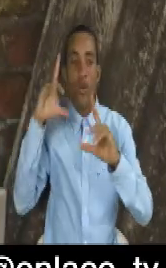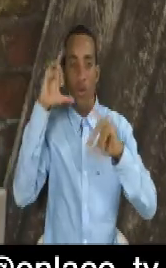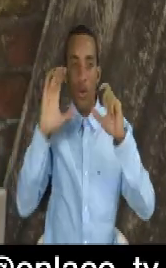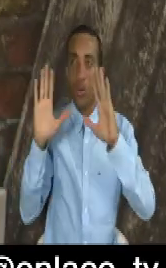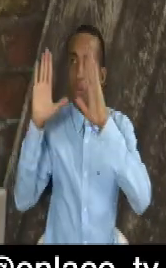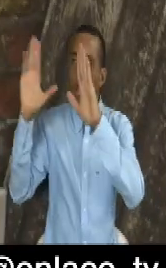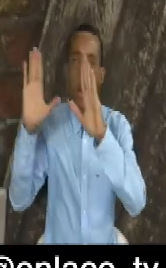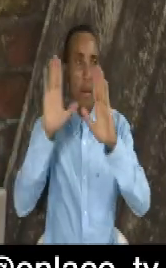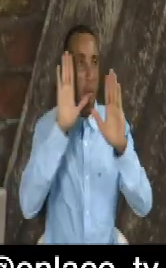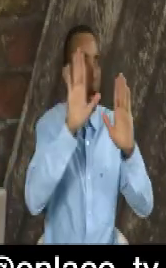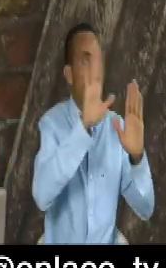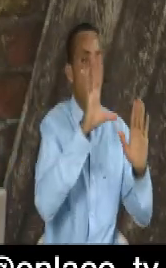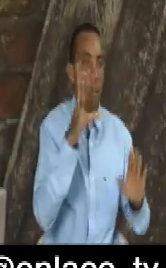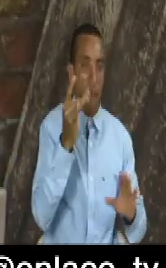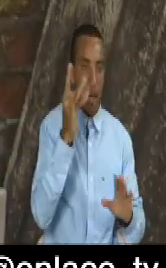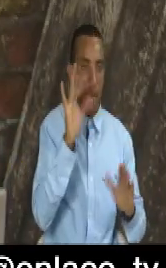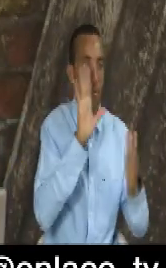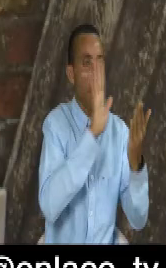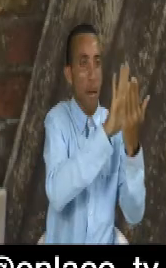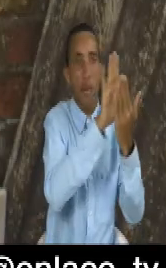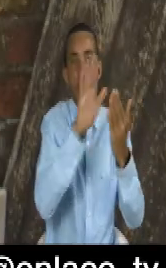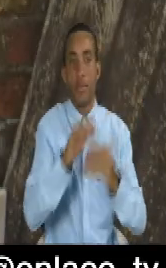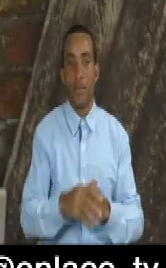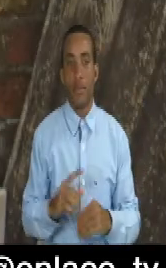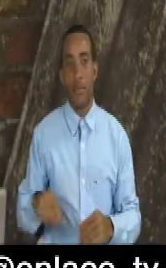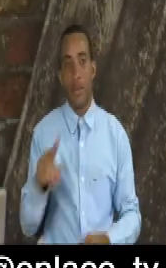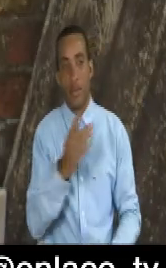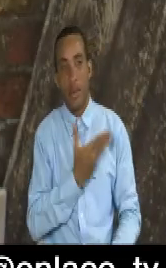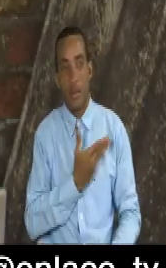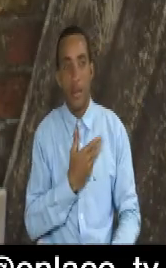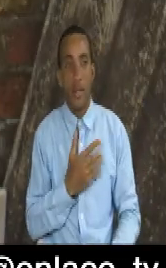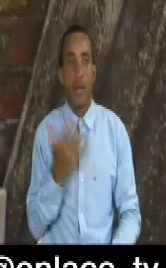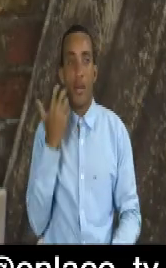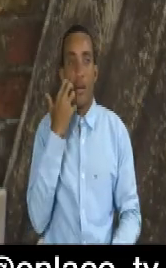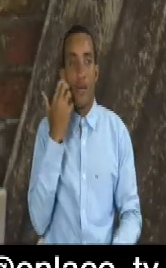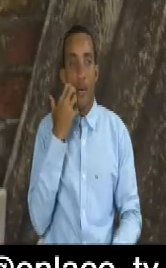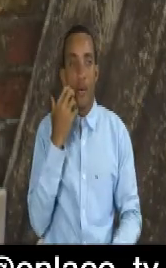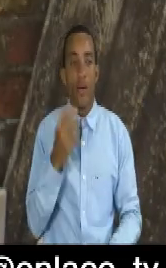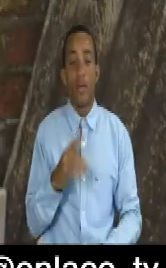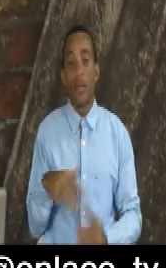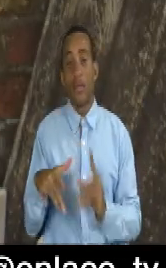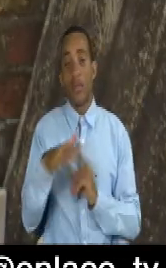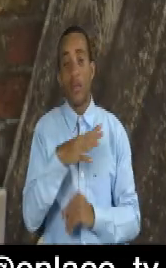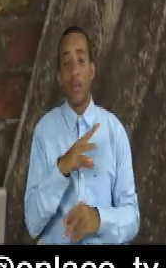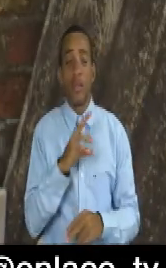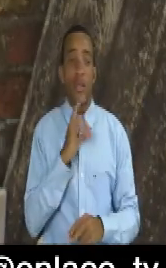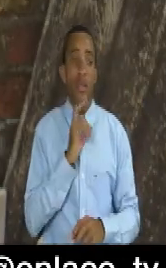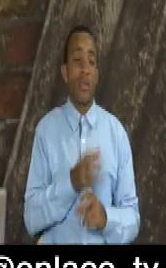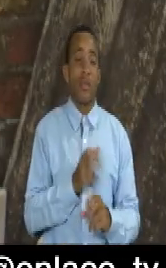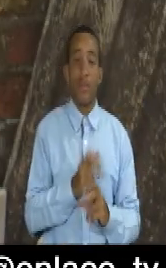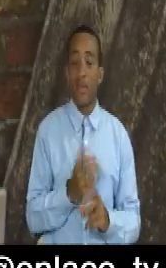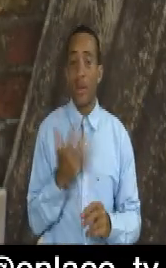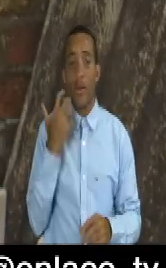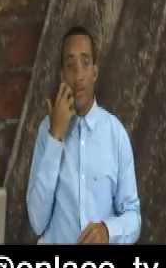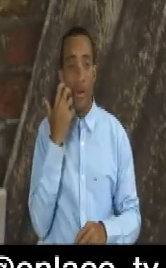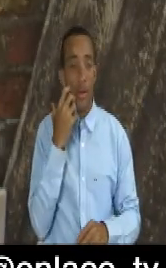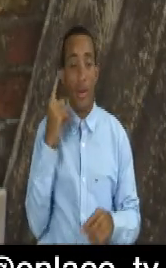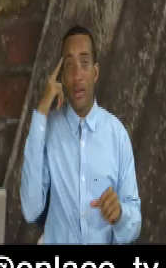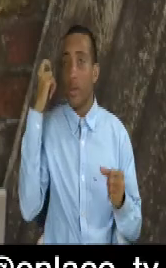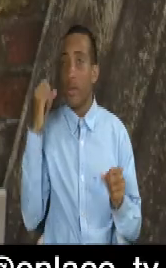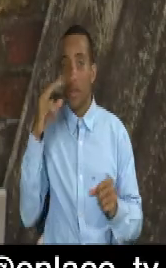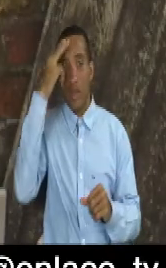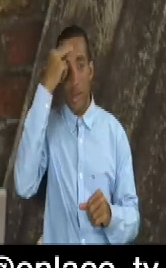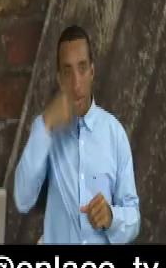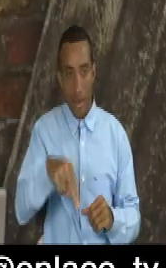puedan comunicar con ellos. También manifiestan que su mamá se encuentra muy enferma debido pues a esta situación de no saber dónde está su hija, y también le